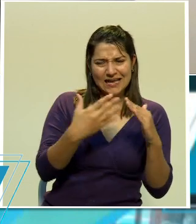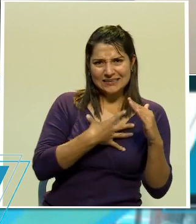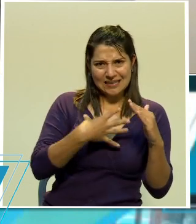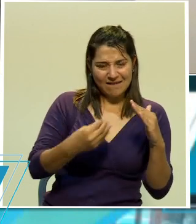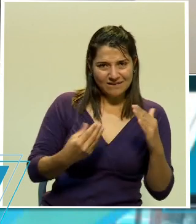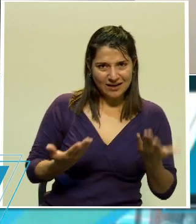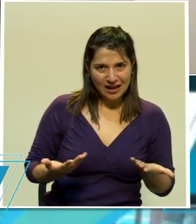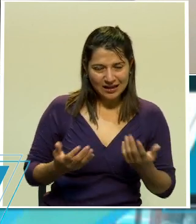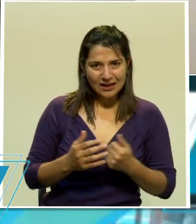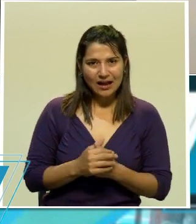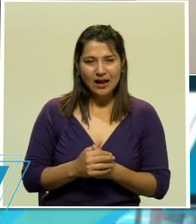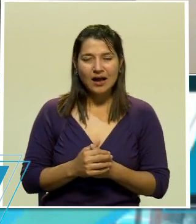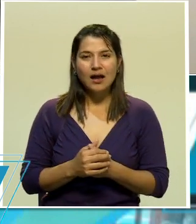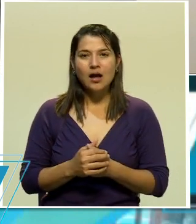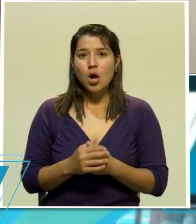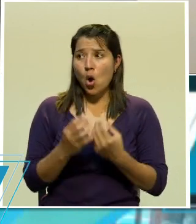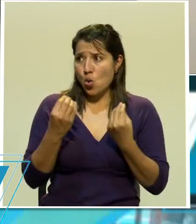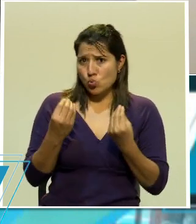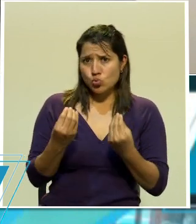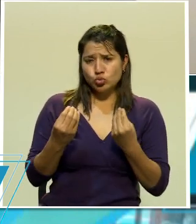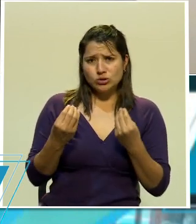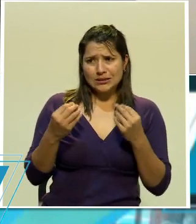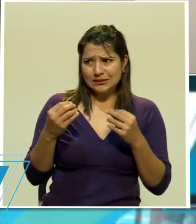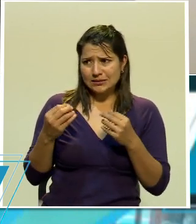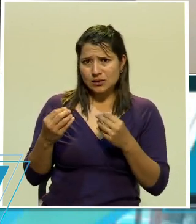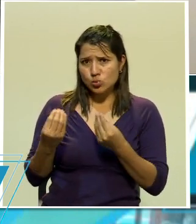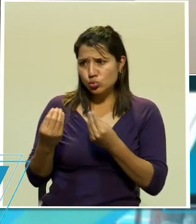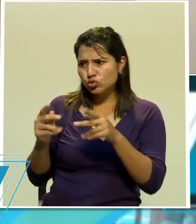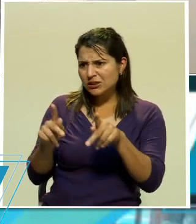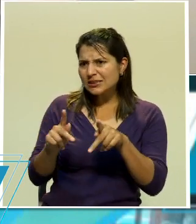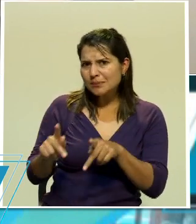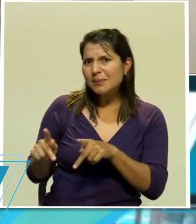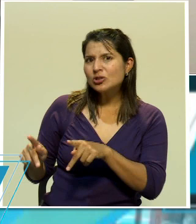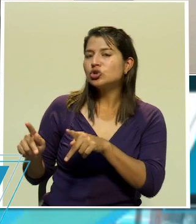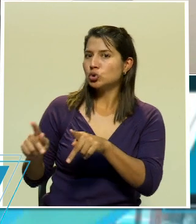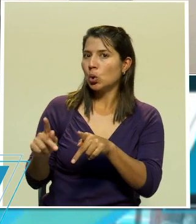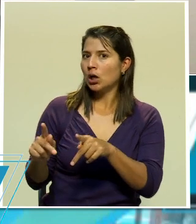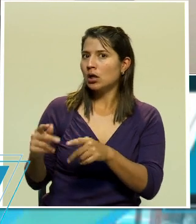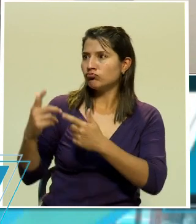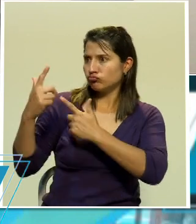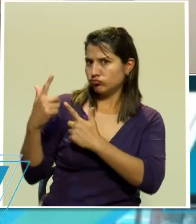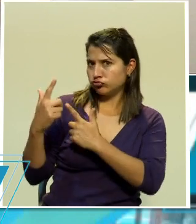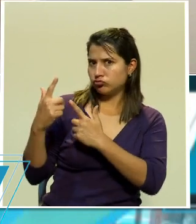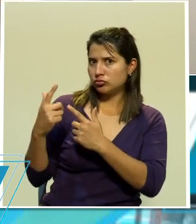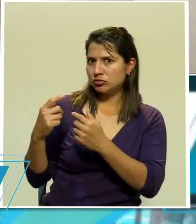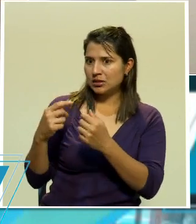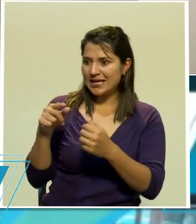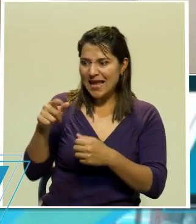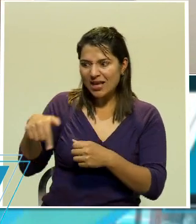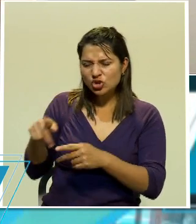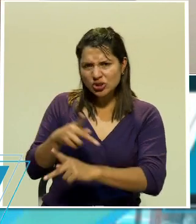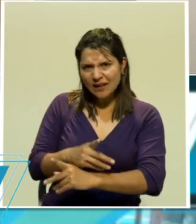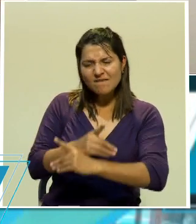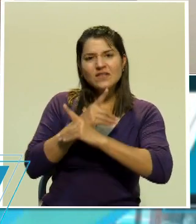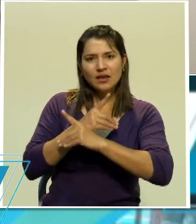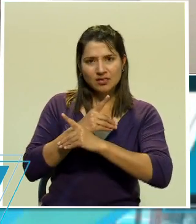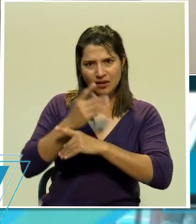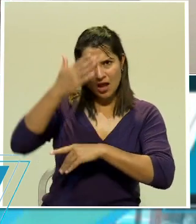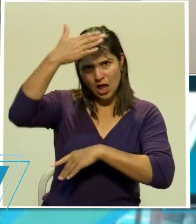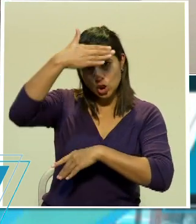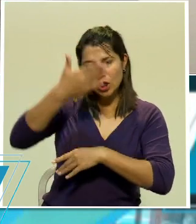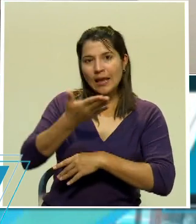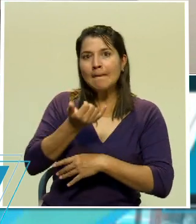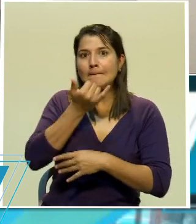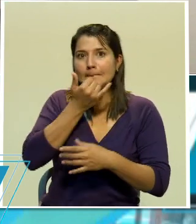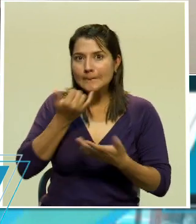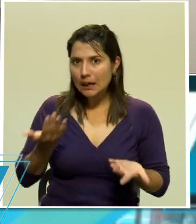pro-Trump que están armados no con una pistolita 22, con fusiles de alto poder.